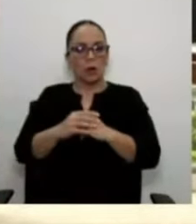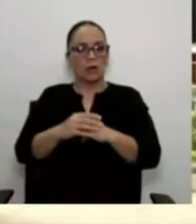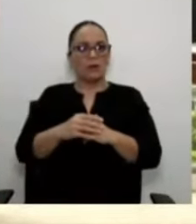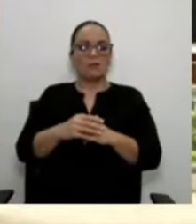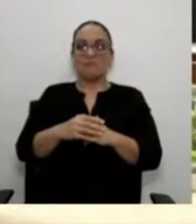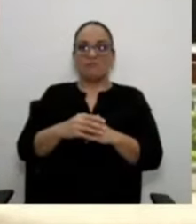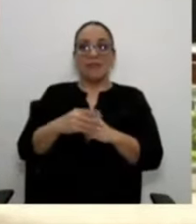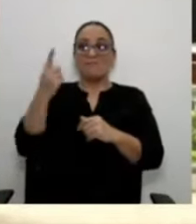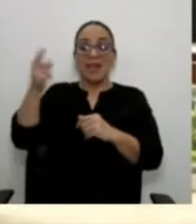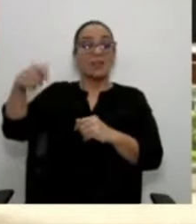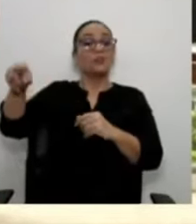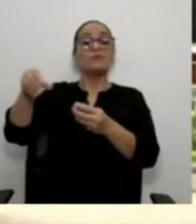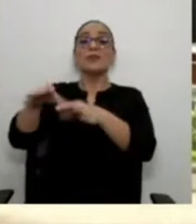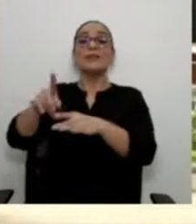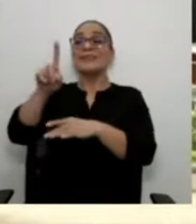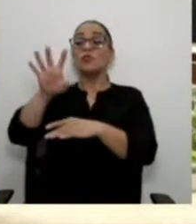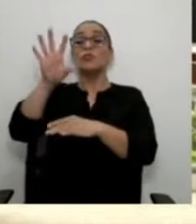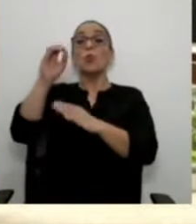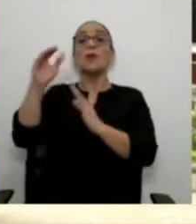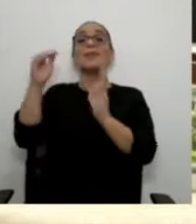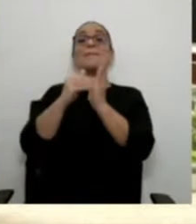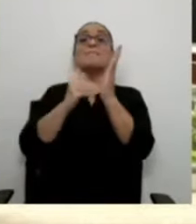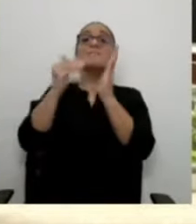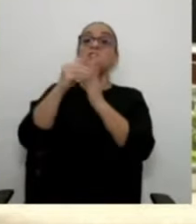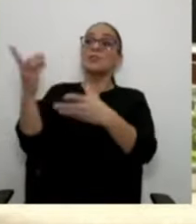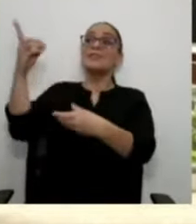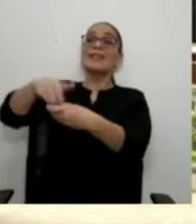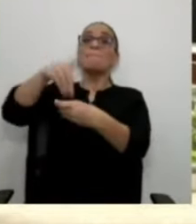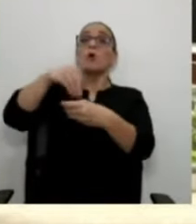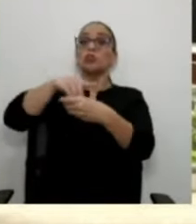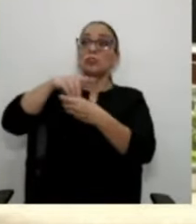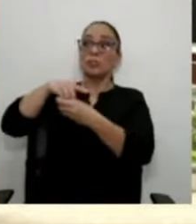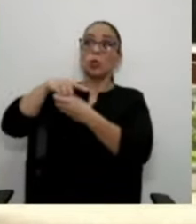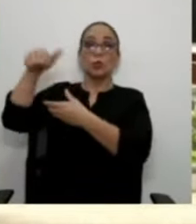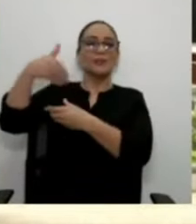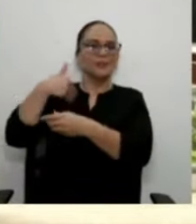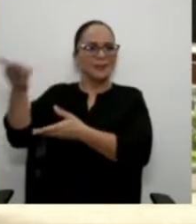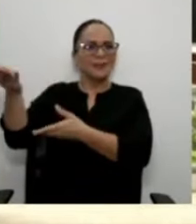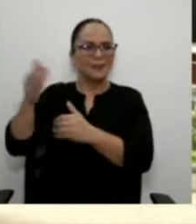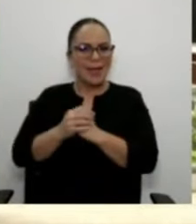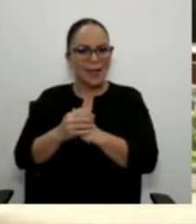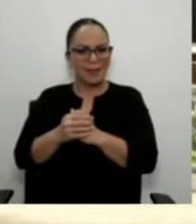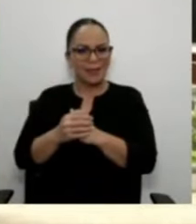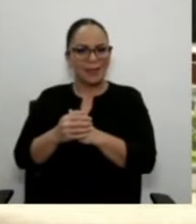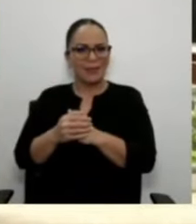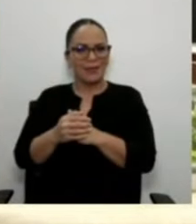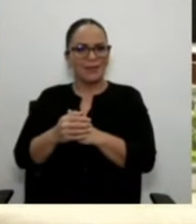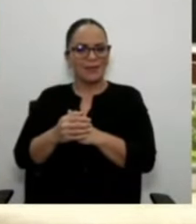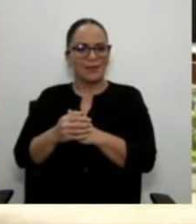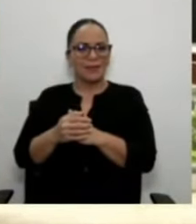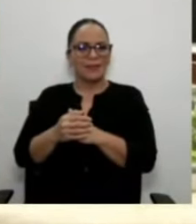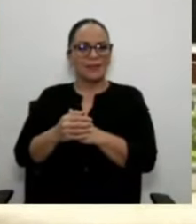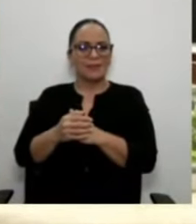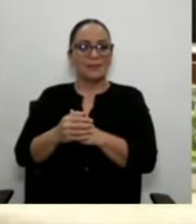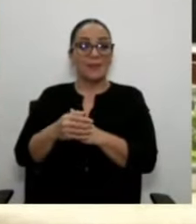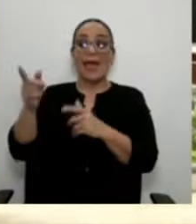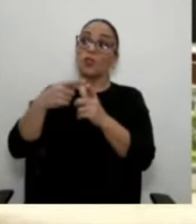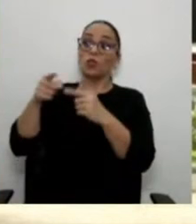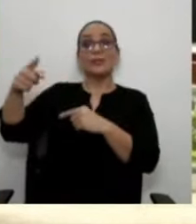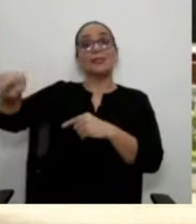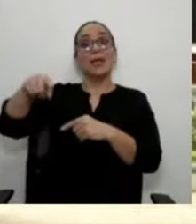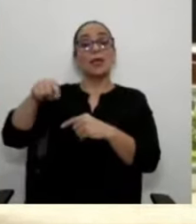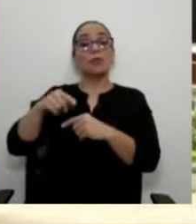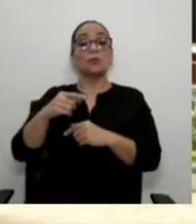mil millones o más de depósitos. ¿Ah? Y entonces dicen, de ahí no vamos